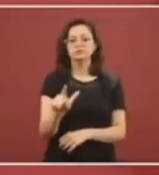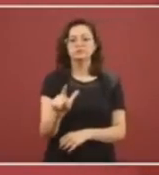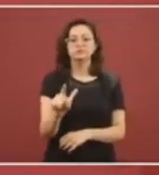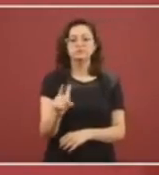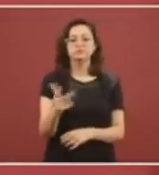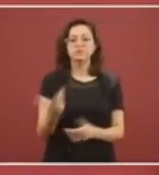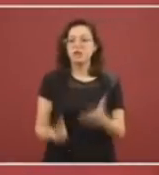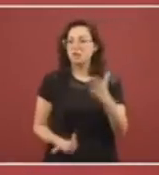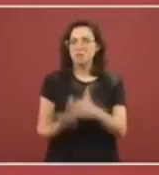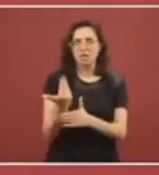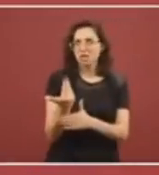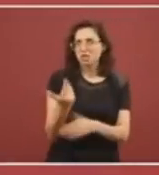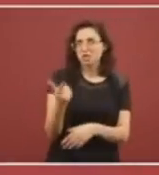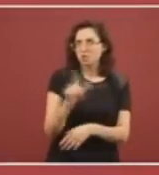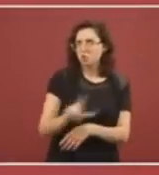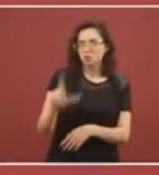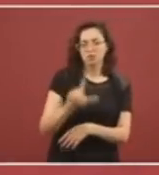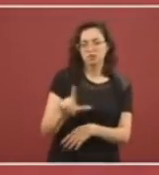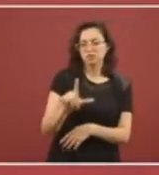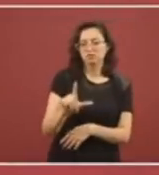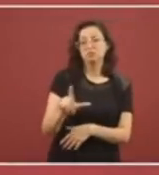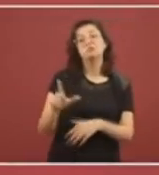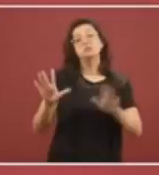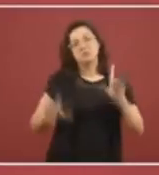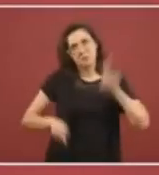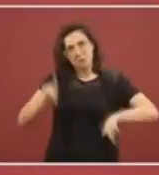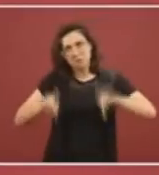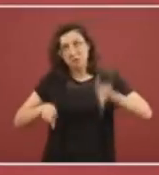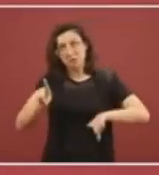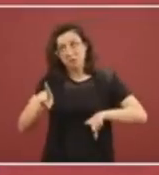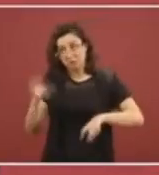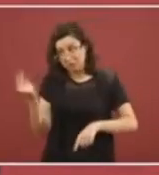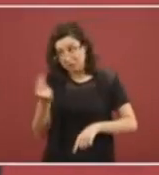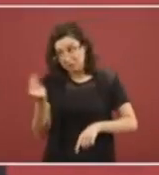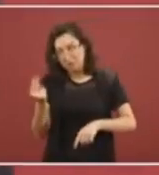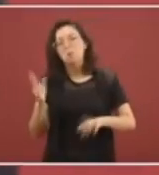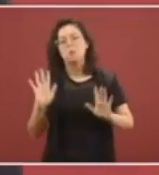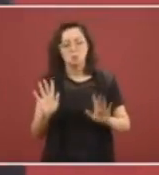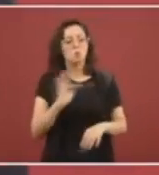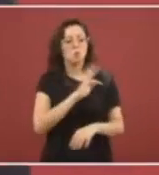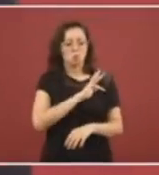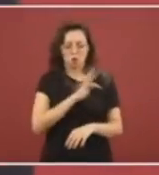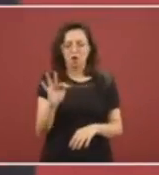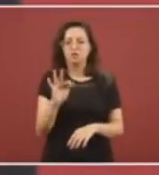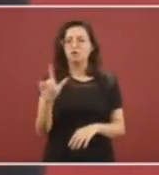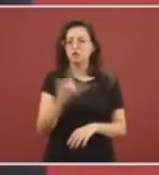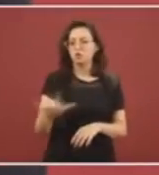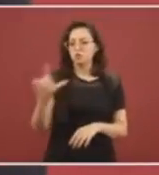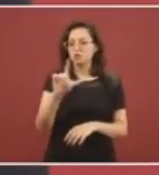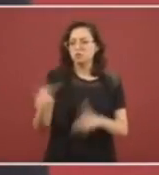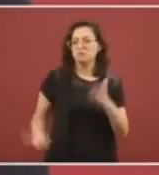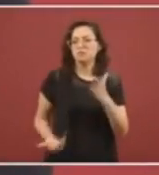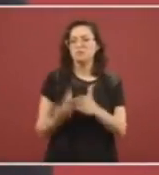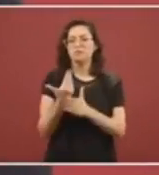quizá no en la mañana, si hace falta, sí, el lunes en la mañana, cuando